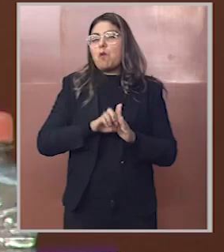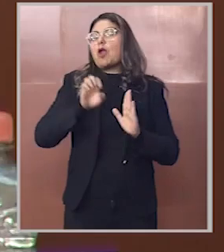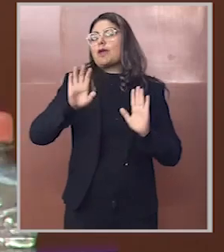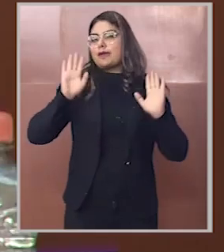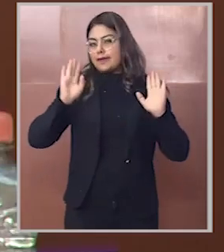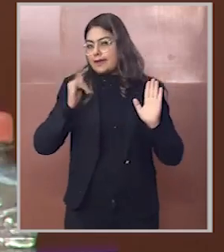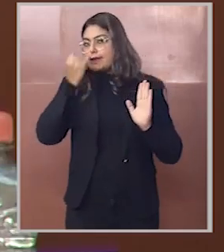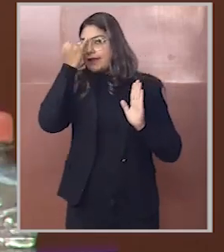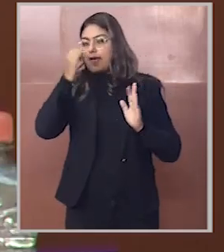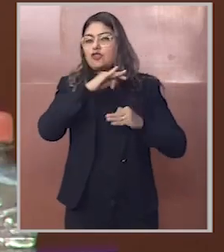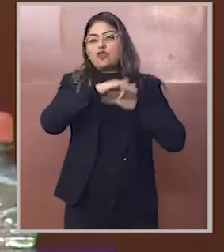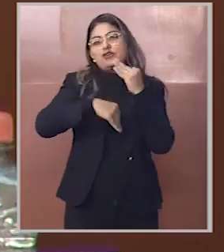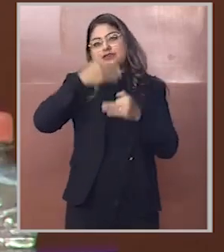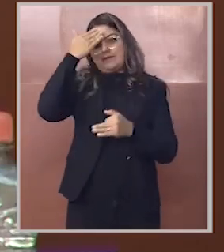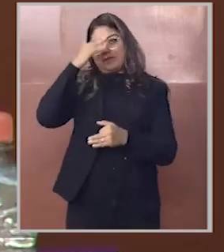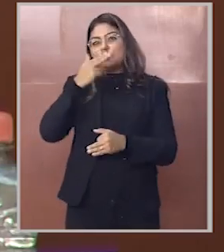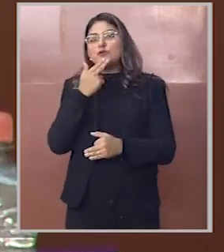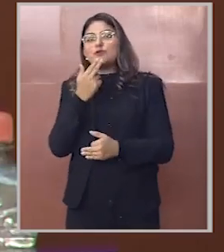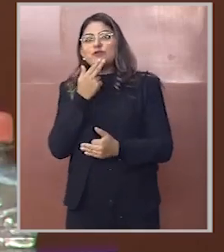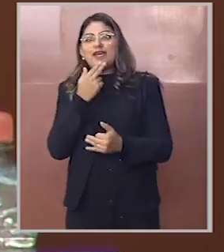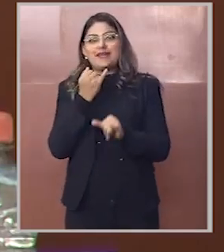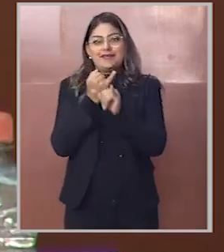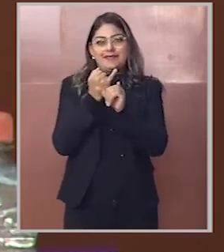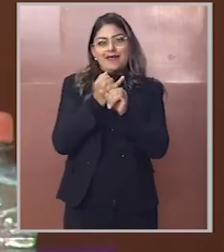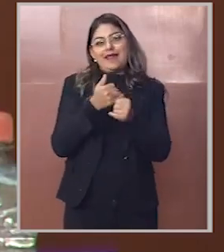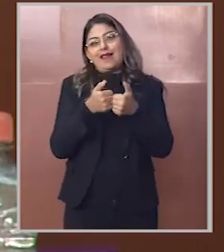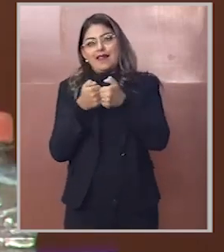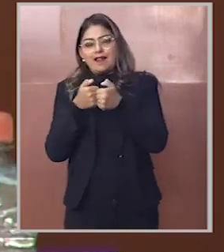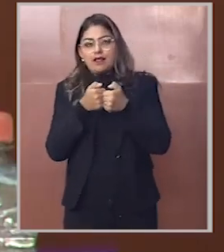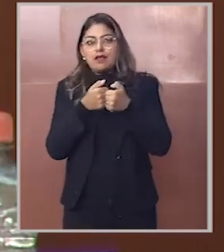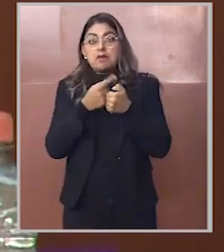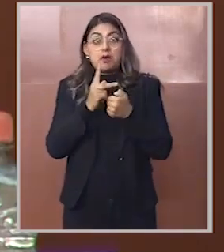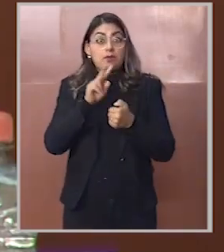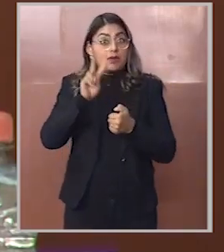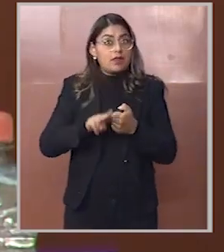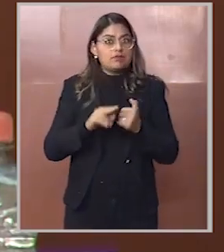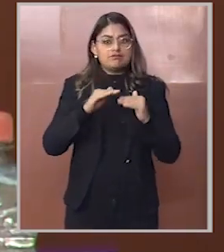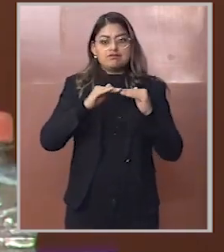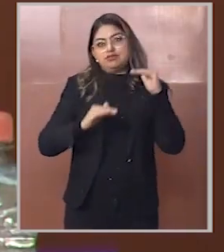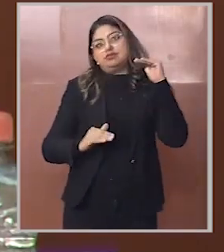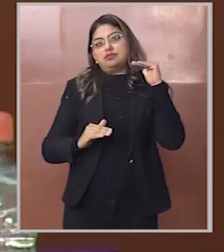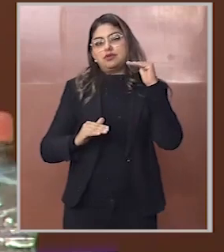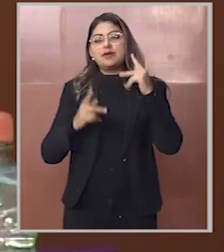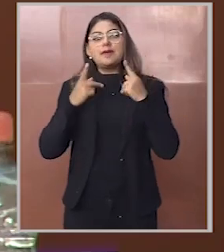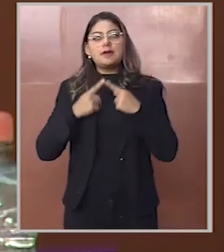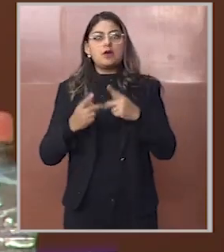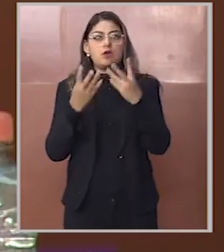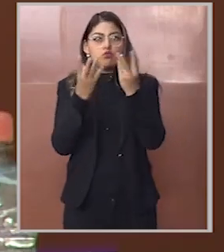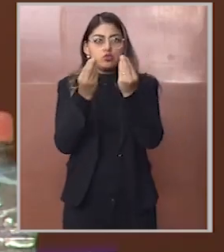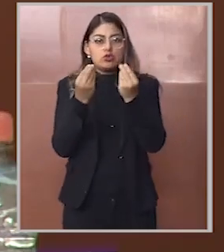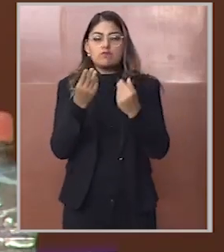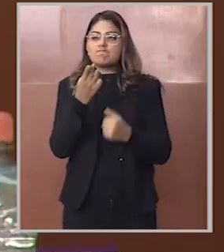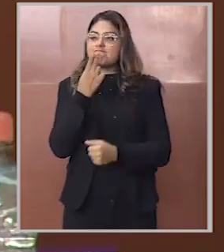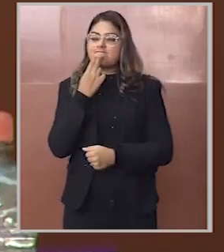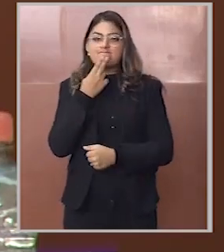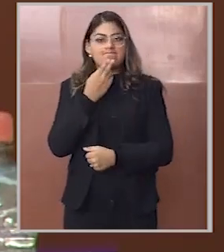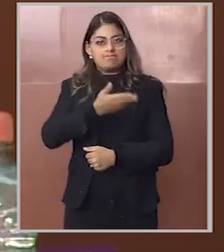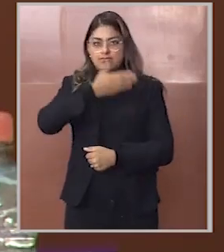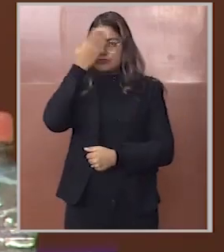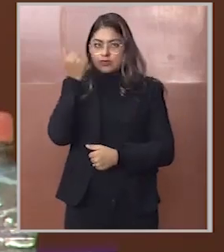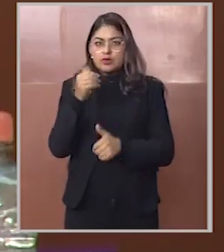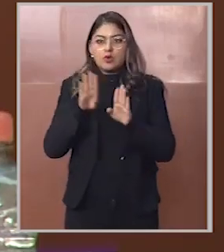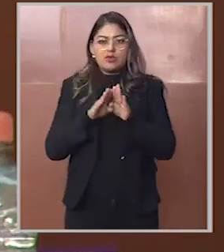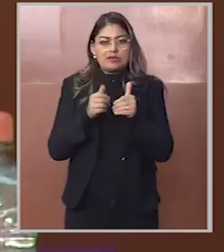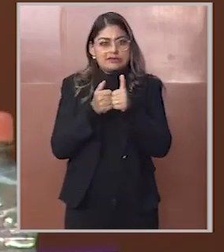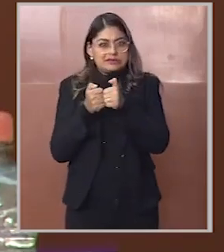también hay una brecha digital de por medio donde no todas las personas utilizamos eh de manera ágil no un Smartphone una